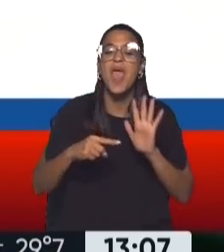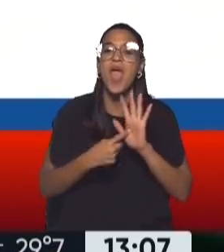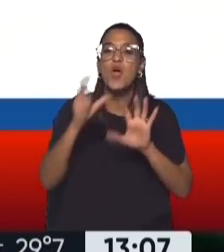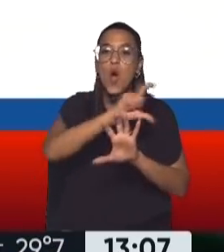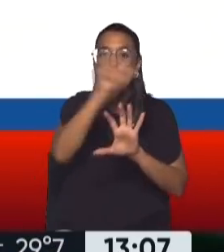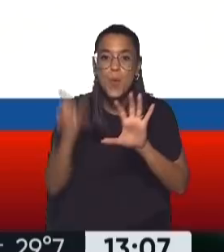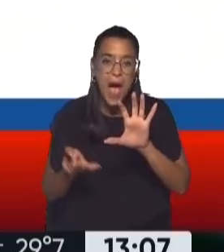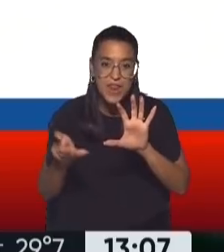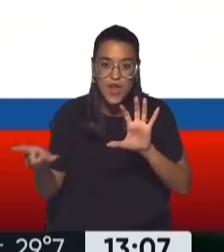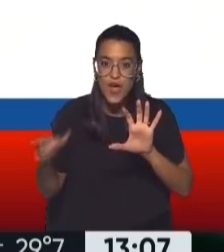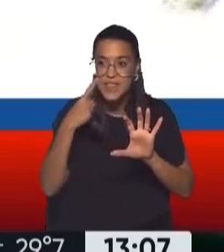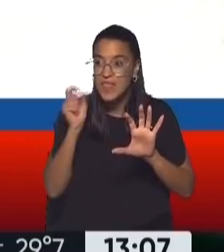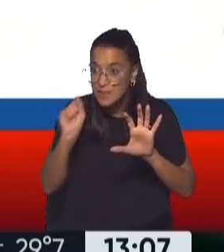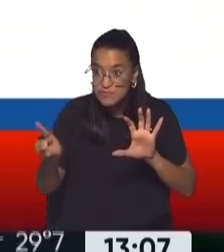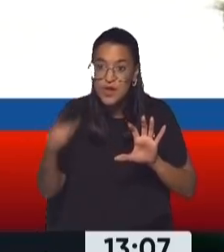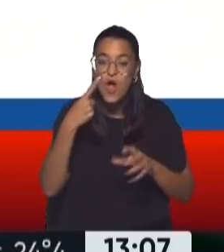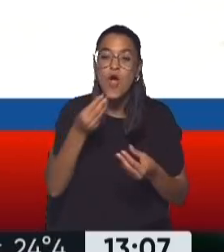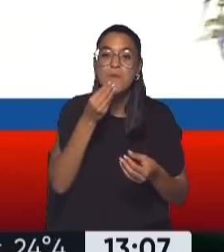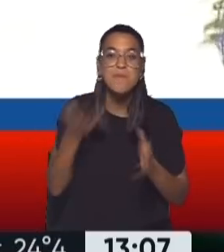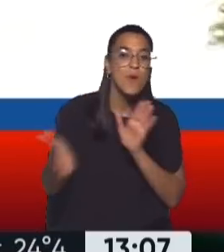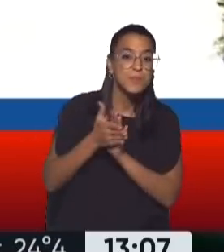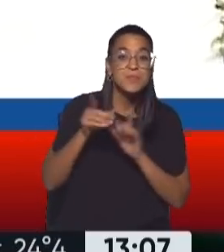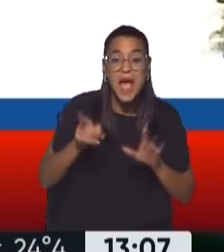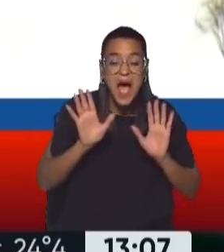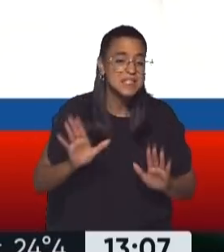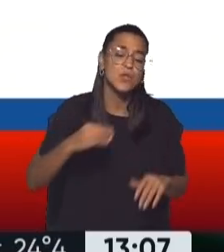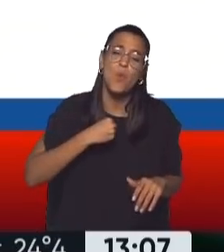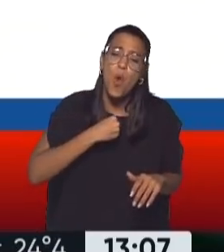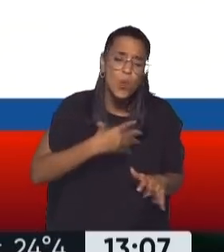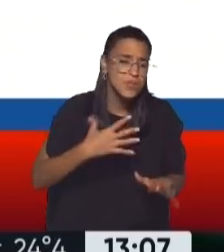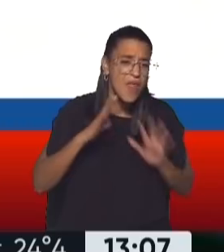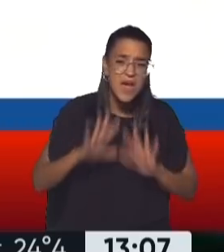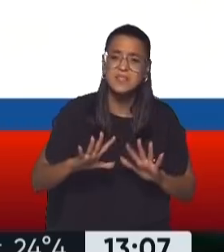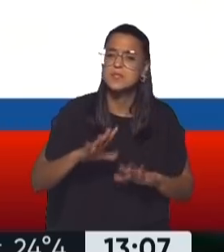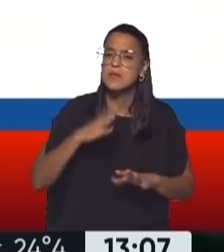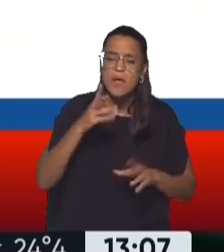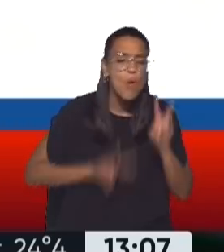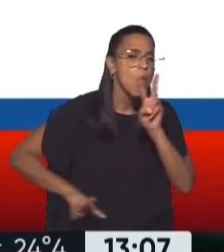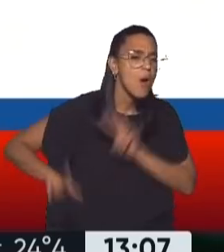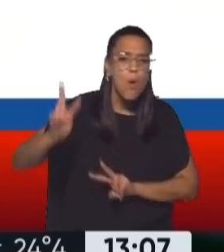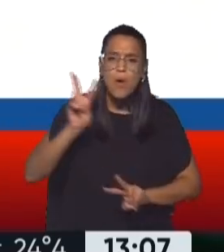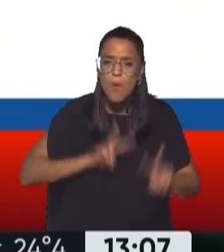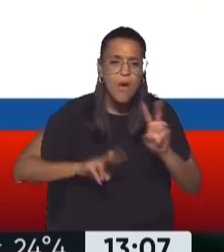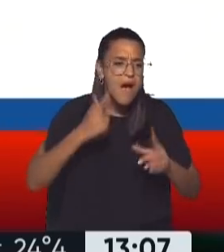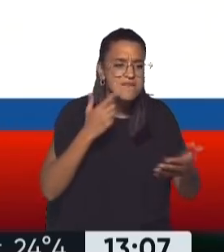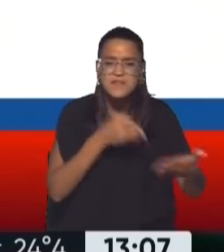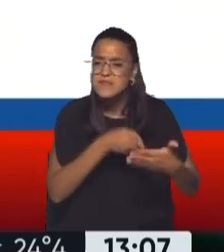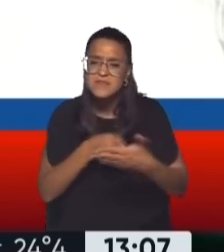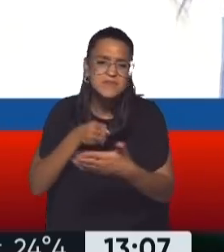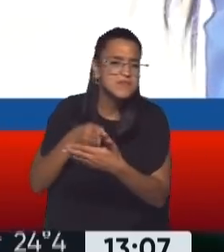decíamos. Y así, con esa voluntad enorme, Néstor fue a buscar y no conocía